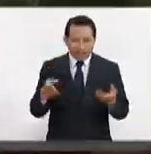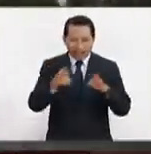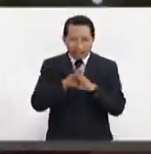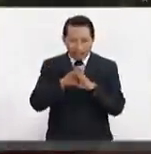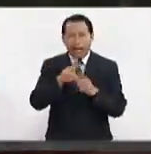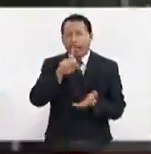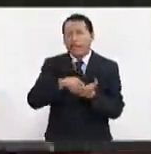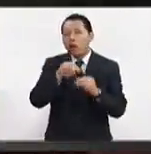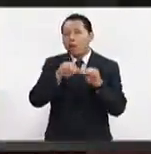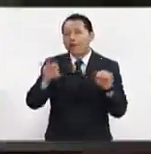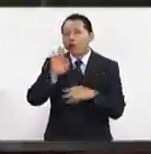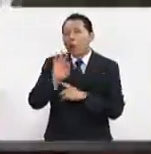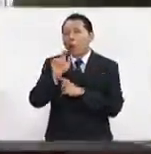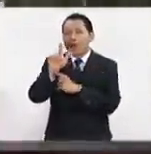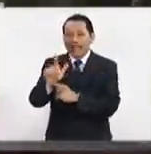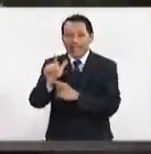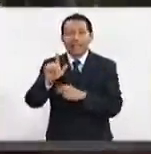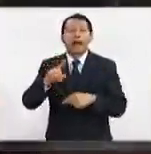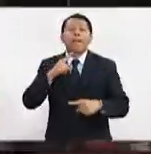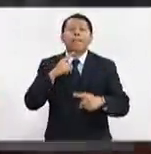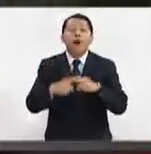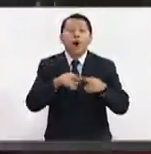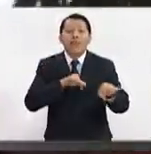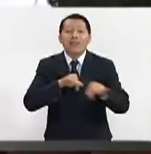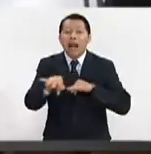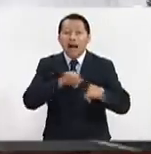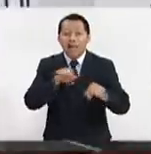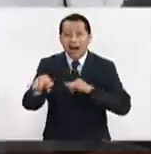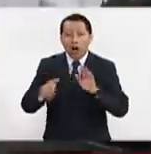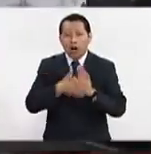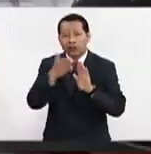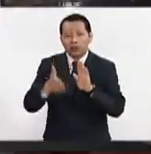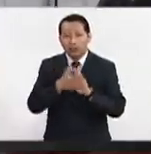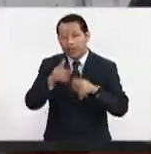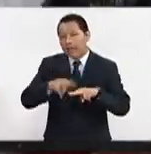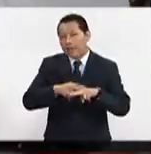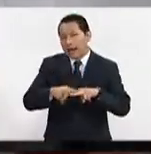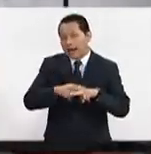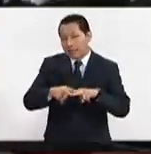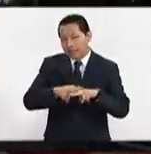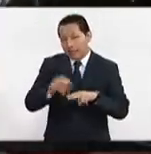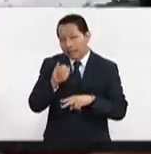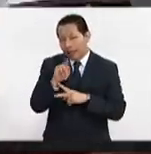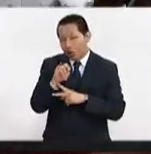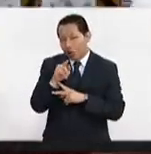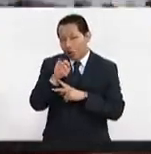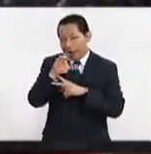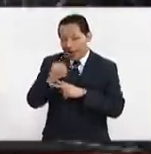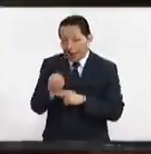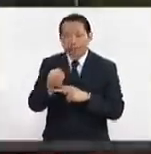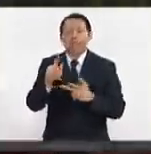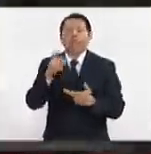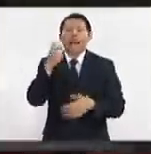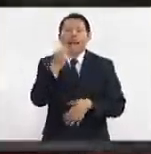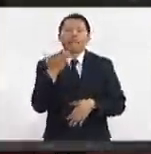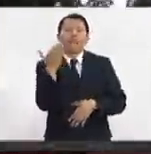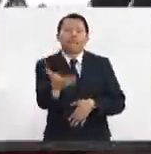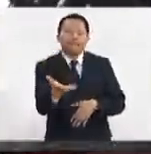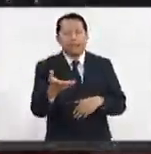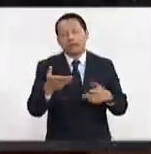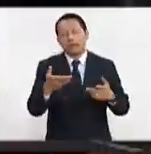del kilómetro 47, debido a los trabajos de construcción del tren interurbano. Por tal motivo, solicitó